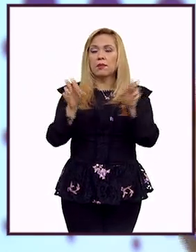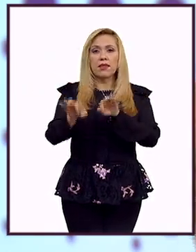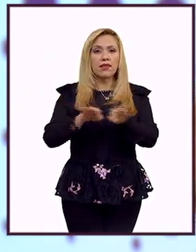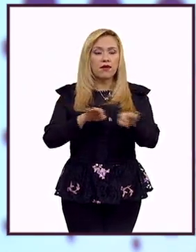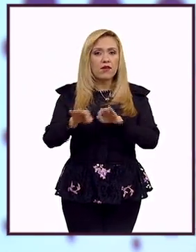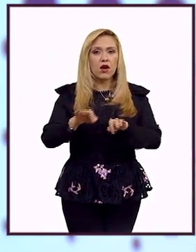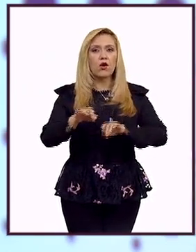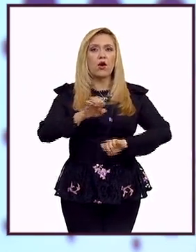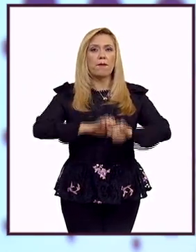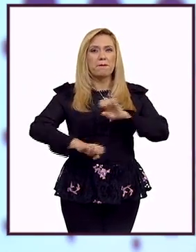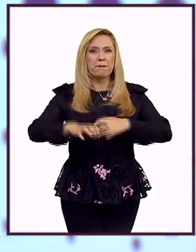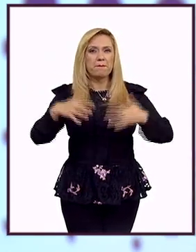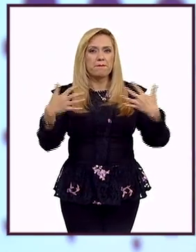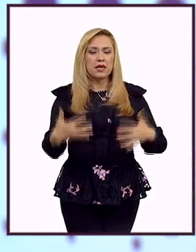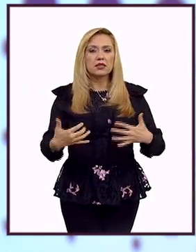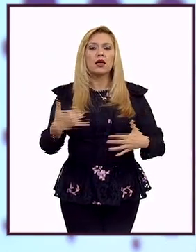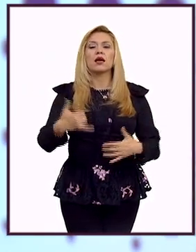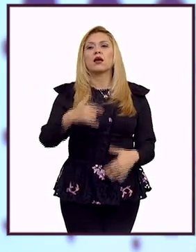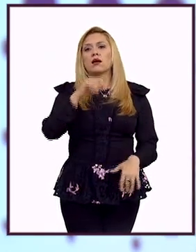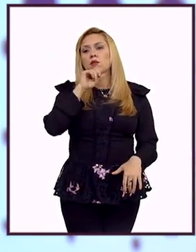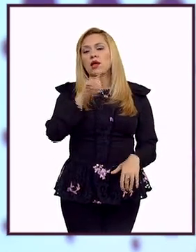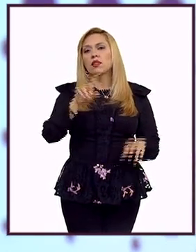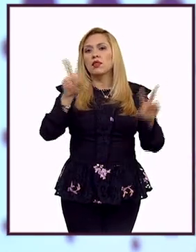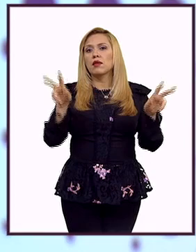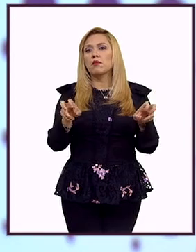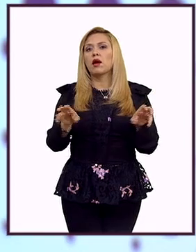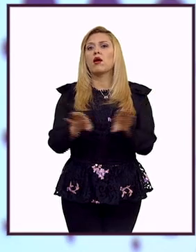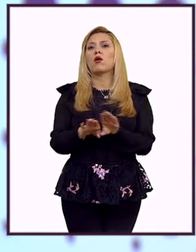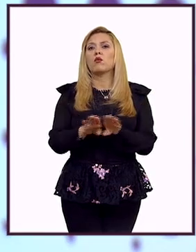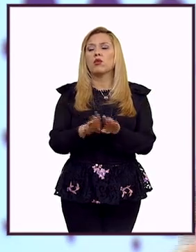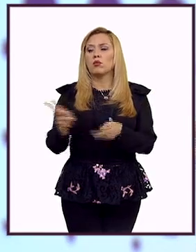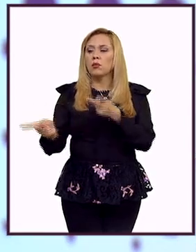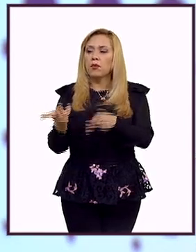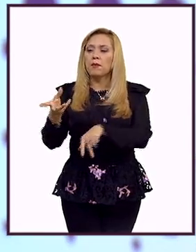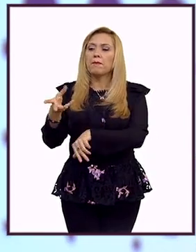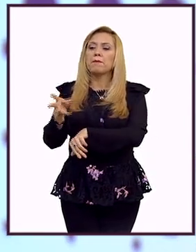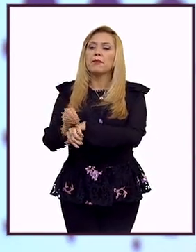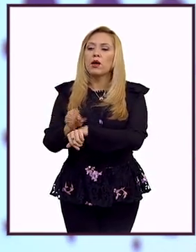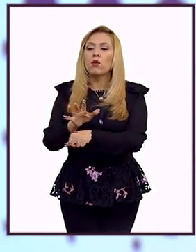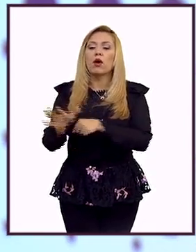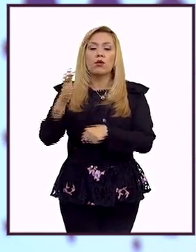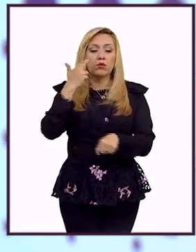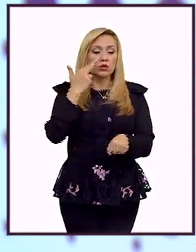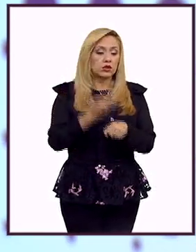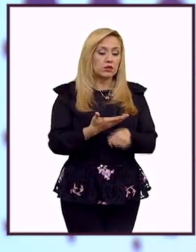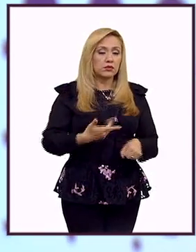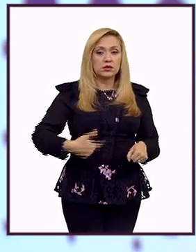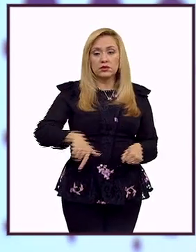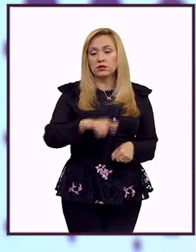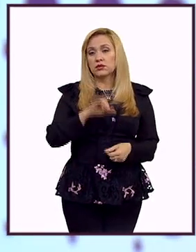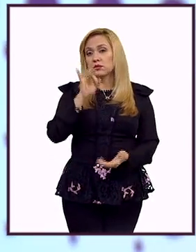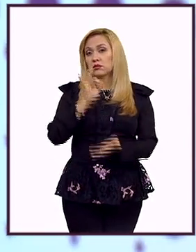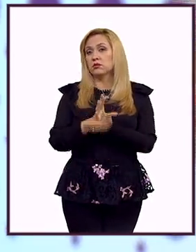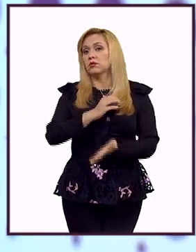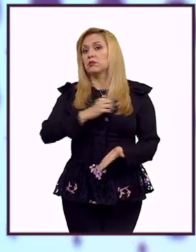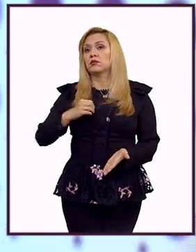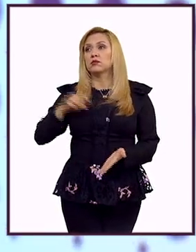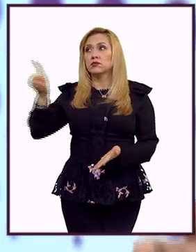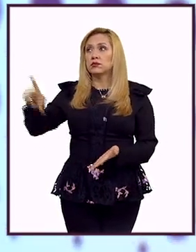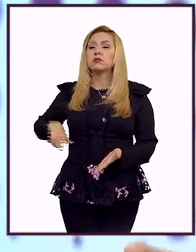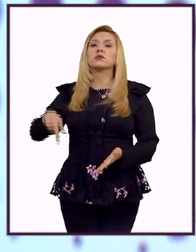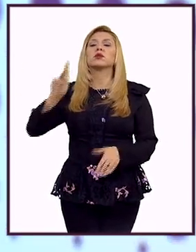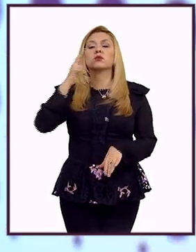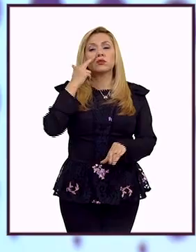trabajo, sino también para el propio tema de consulta y consentimiento, ¿no? ¿Cuáles son las responsabilidades? Es decir, no solamente las obligaciones del Estado, sino